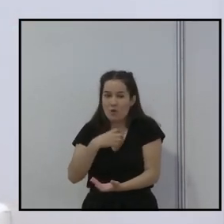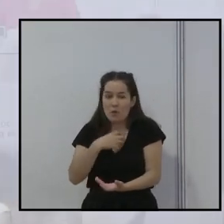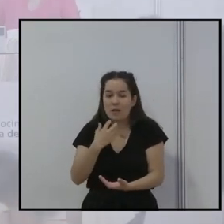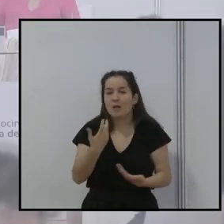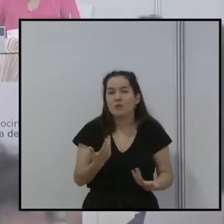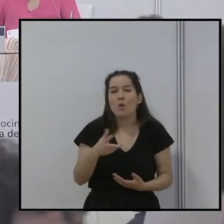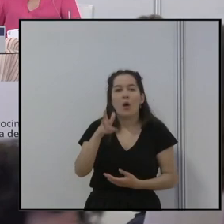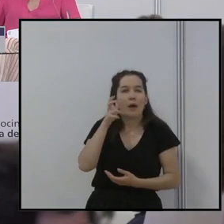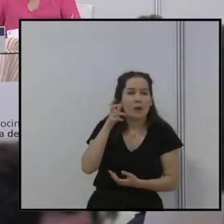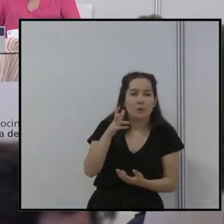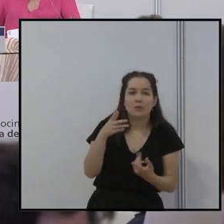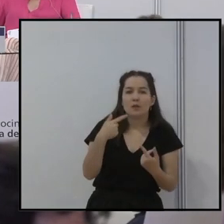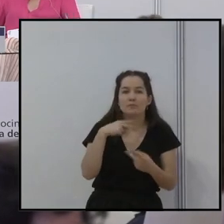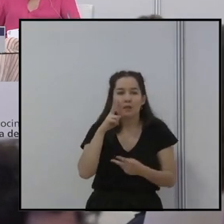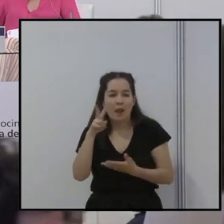lo entenderás. Jamás.